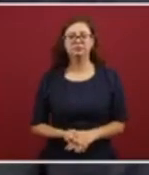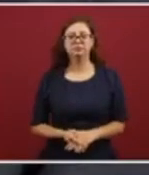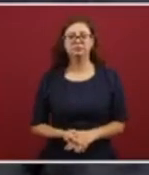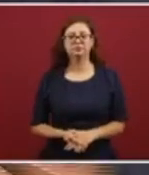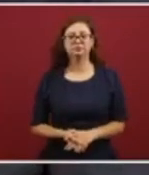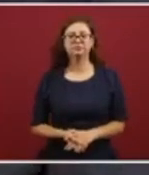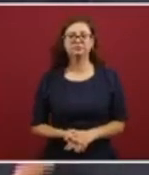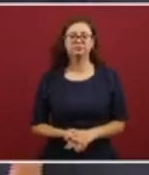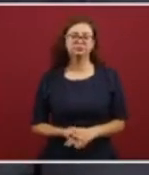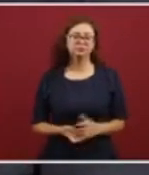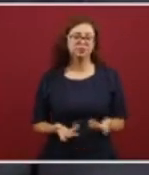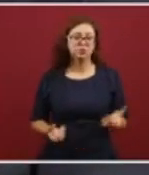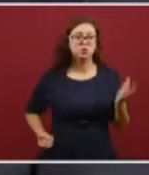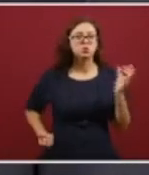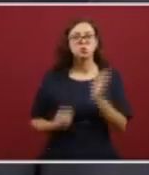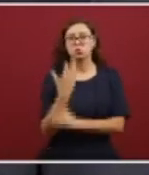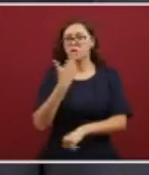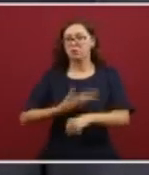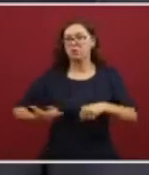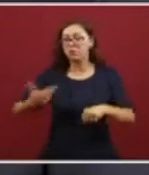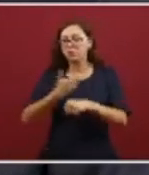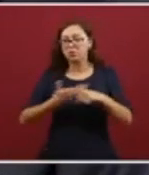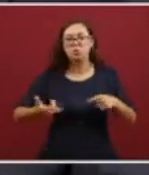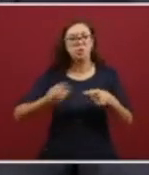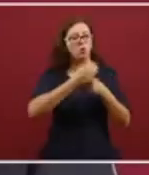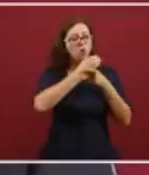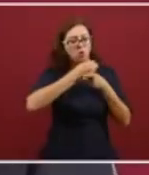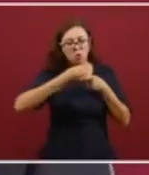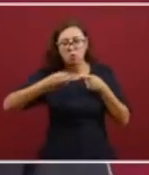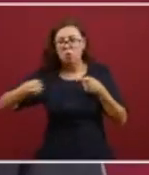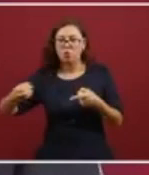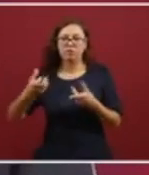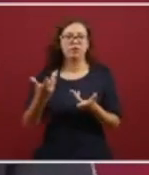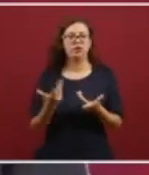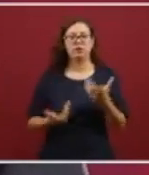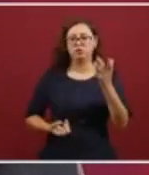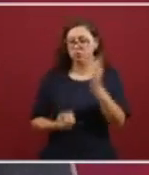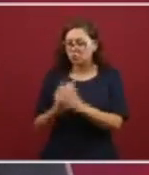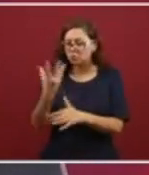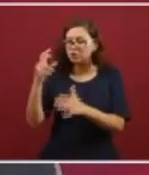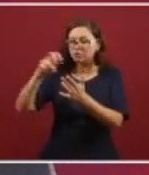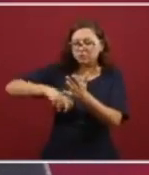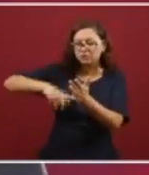y hay reacomodos y hay quienes no quieren entender